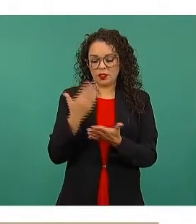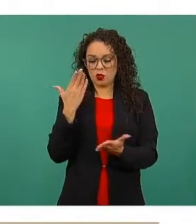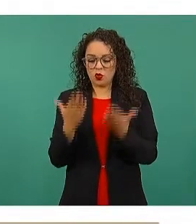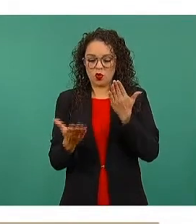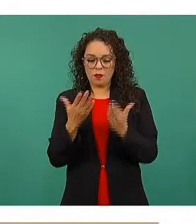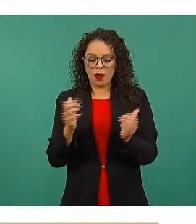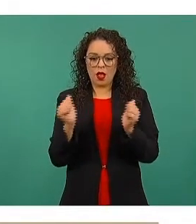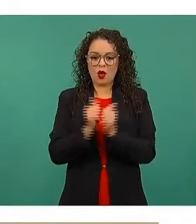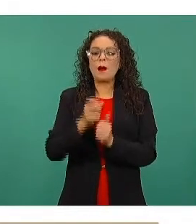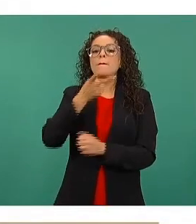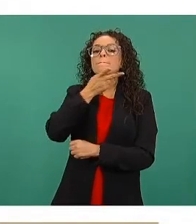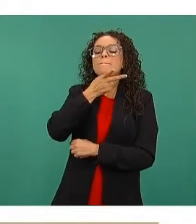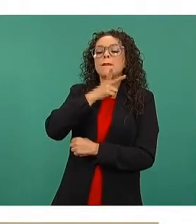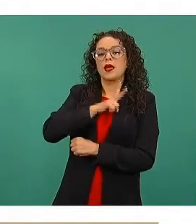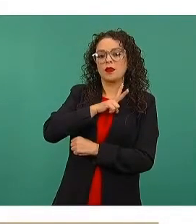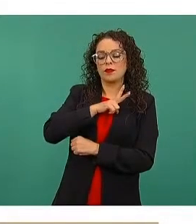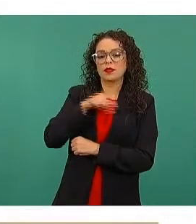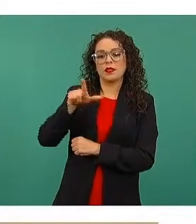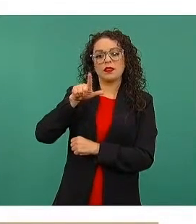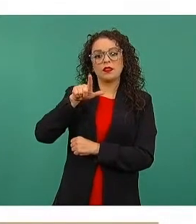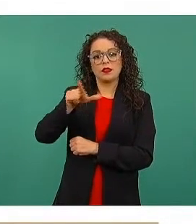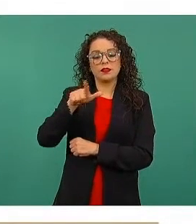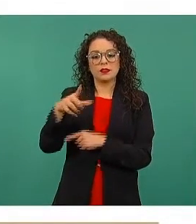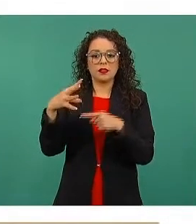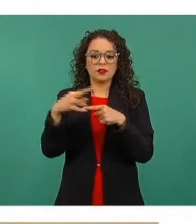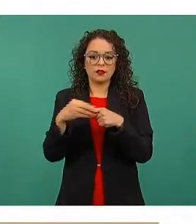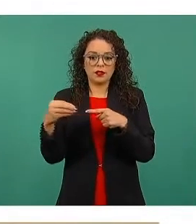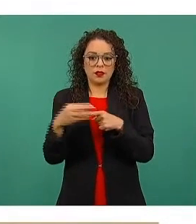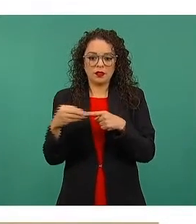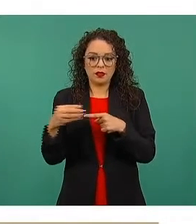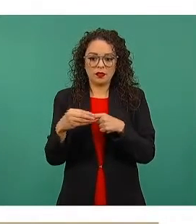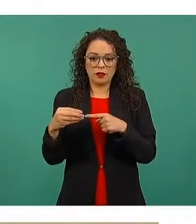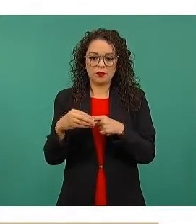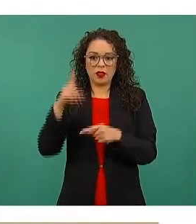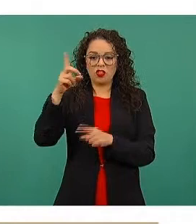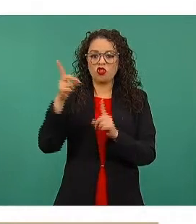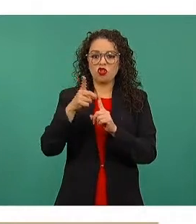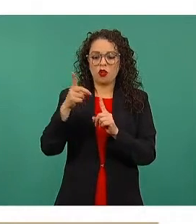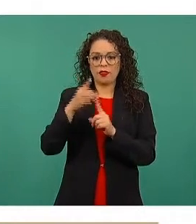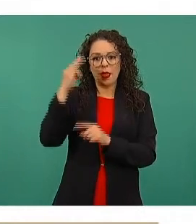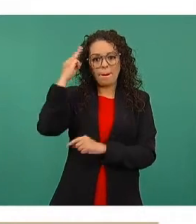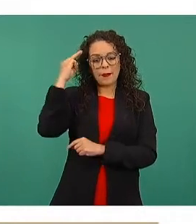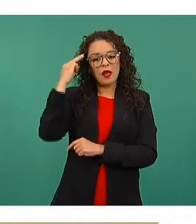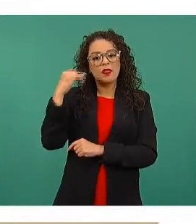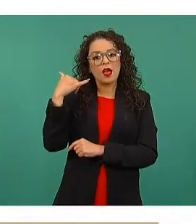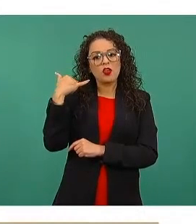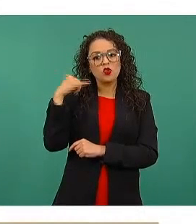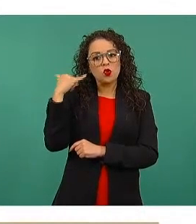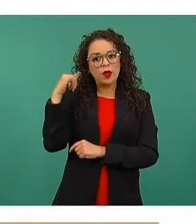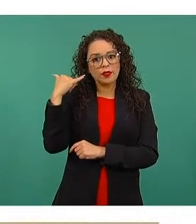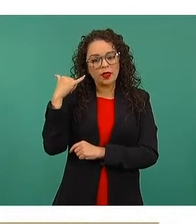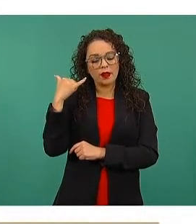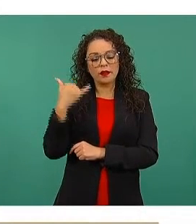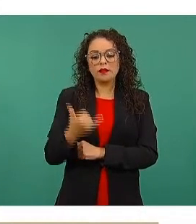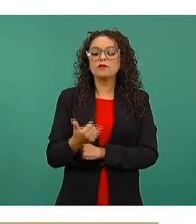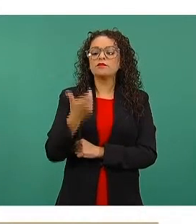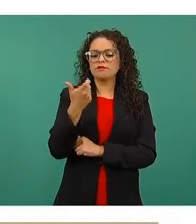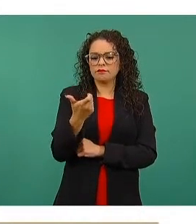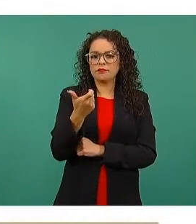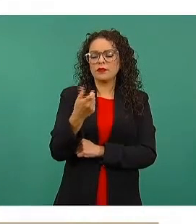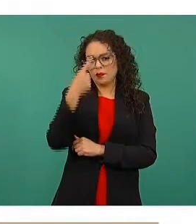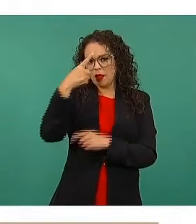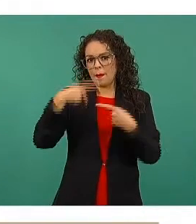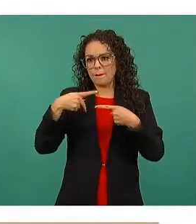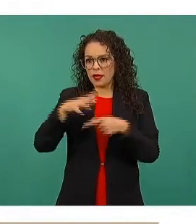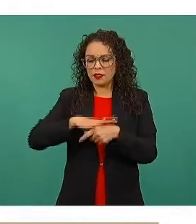franquicia Pemex, que tiene un margen de 17 centavos en Mérida, Yucatán, con un precio al público de 21